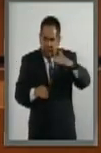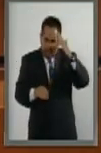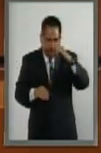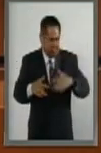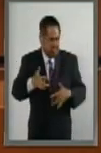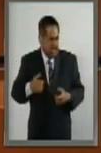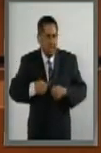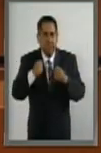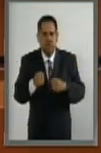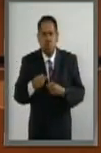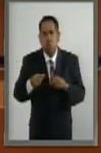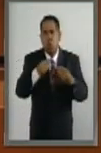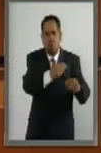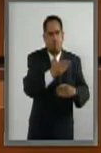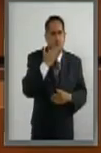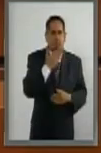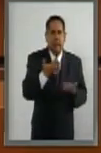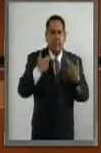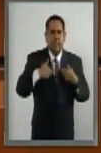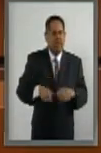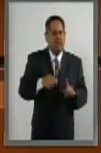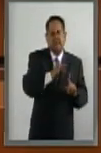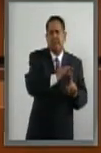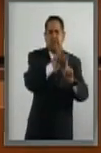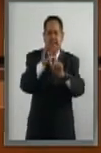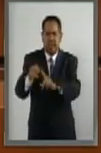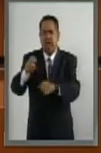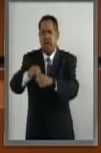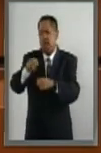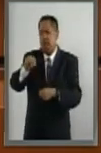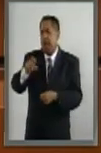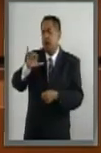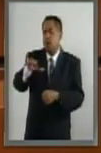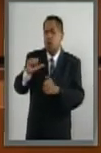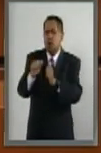seguros que tendrá una gran representación de México en Marruecos